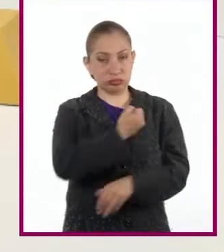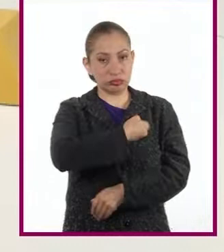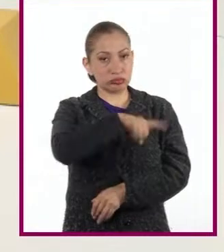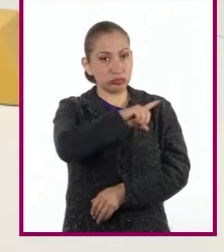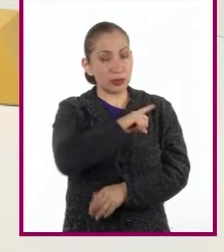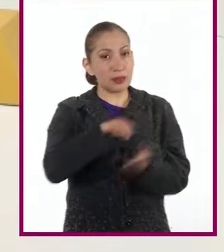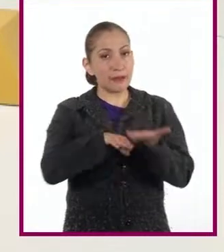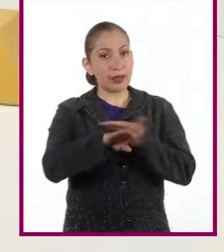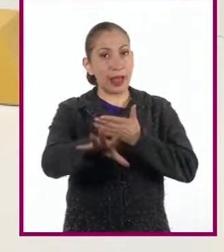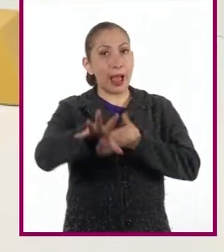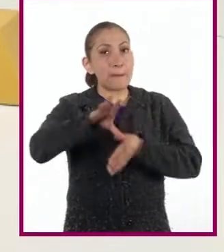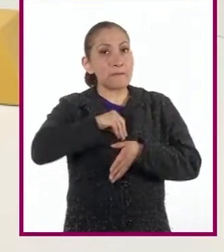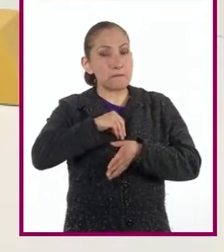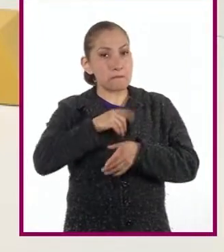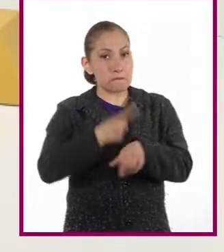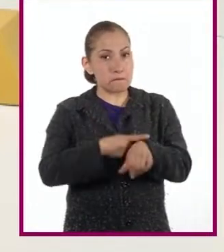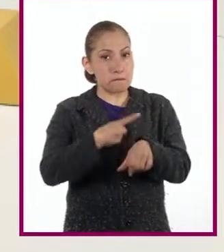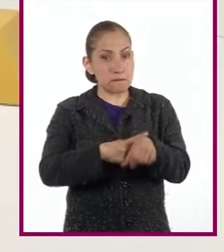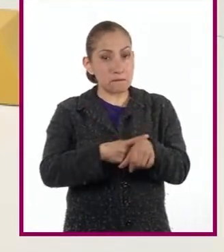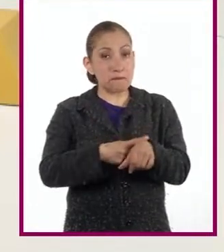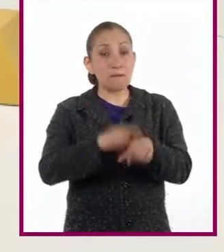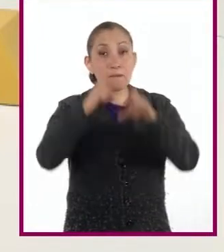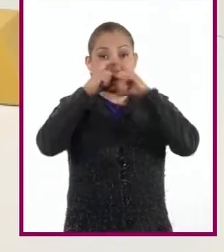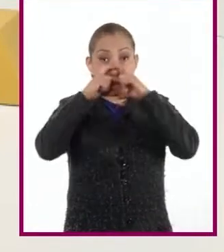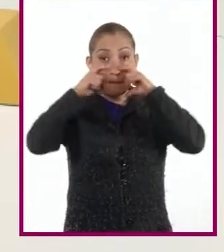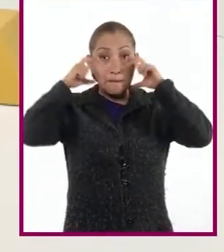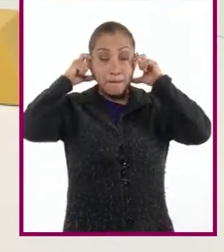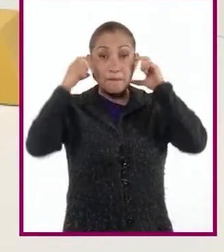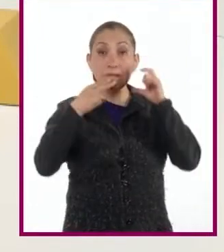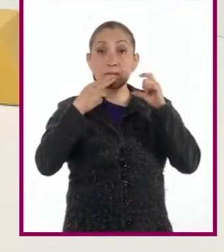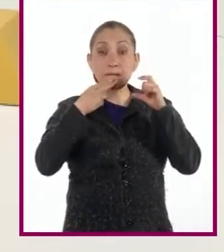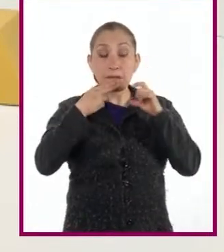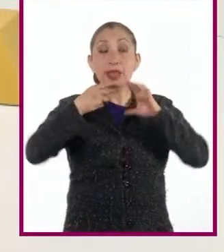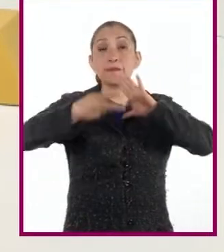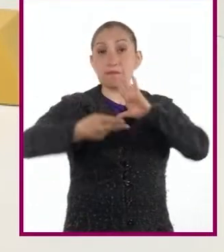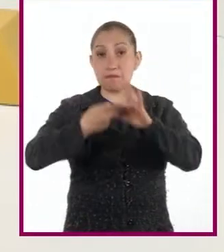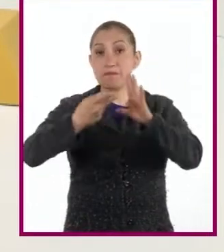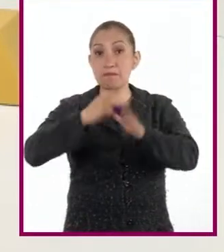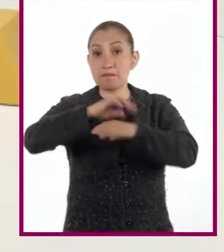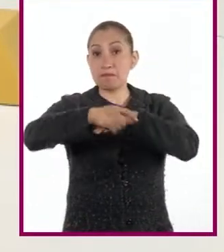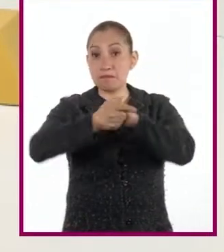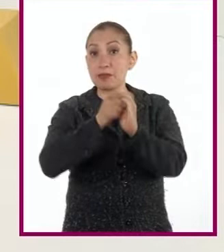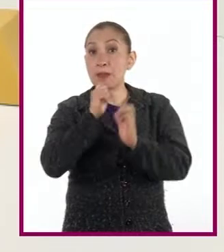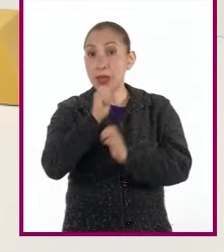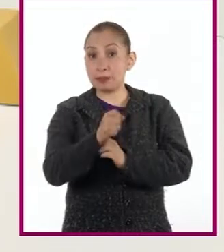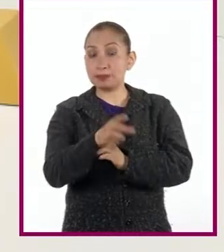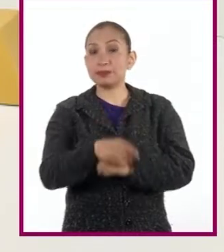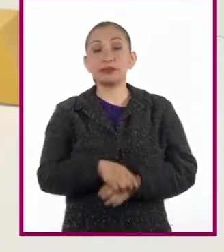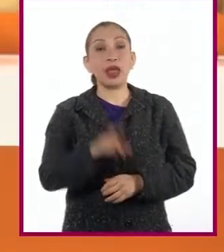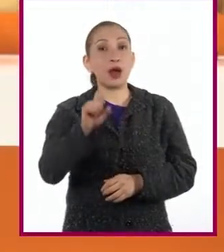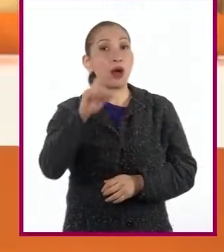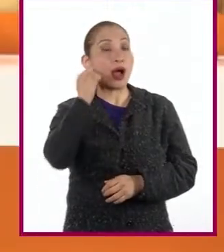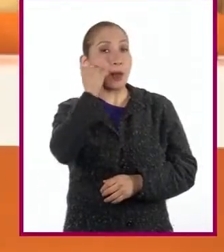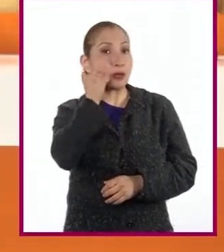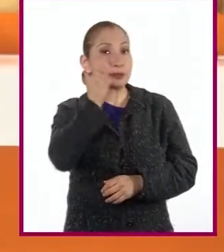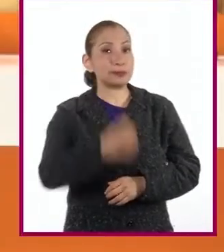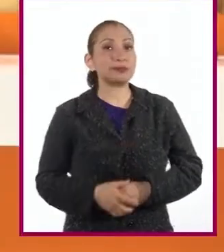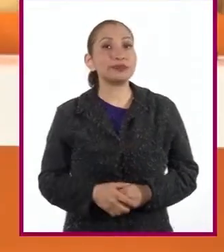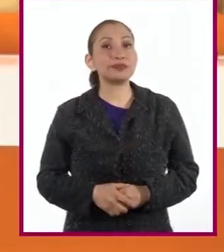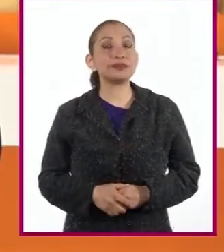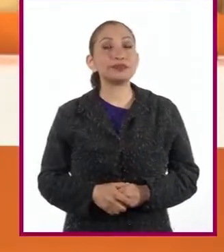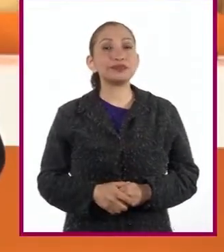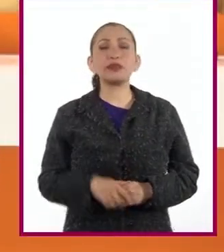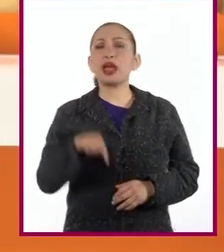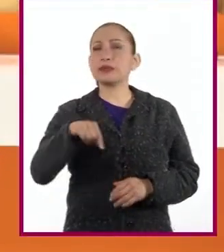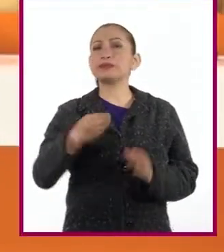evitar contagios. Usen cubrebocas y lávense constantemente las manos con agua y jabón.